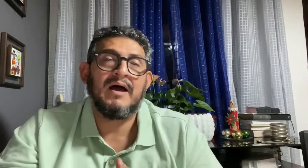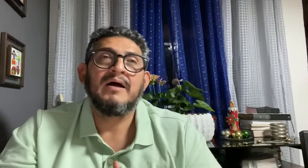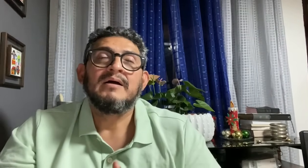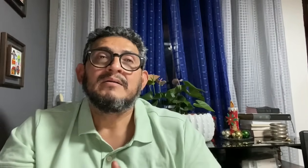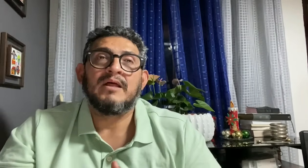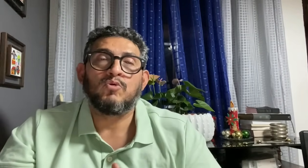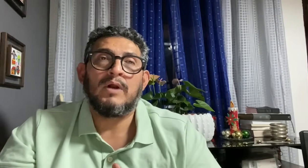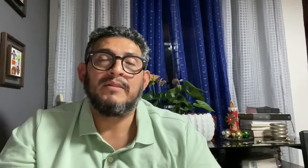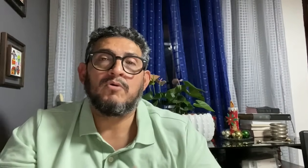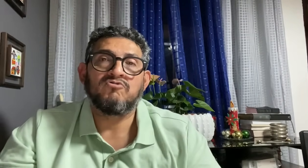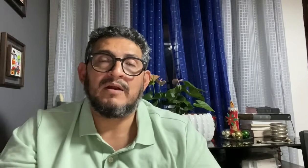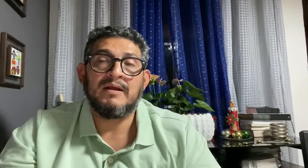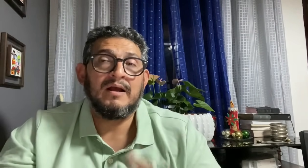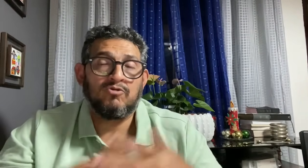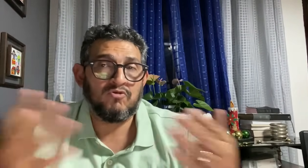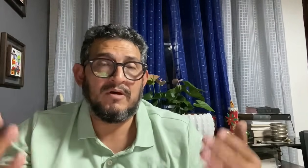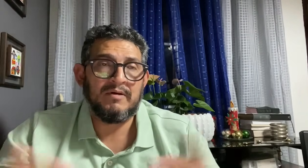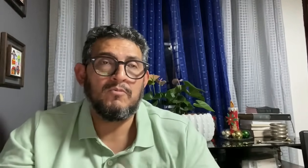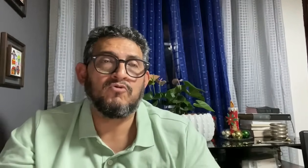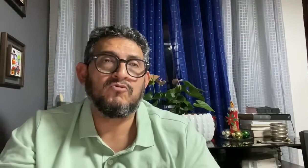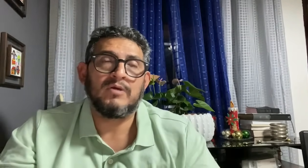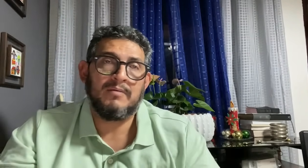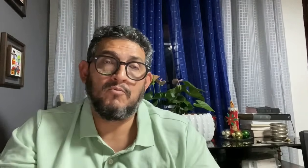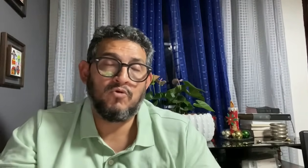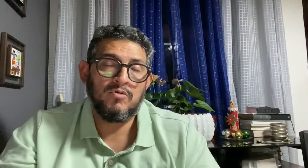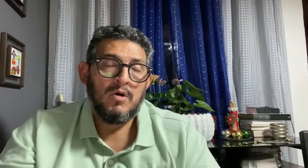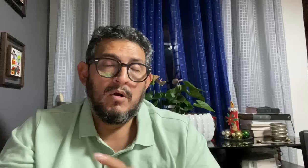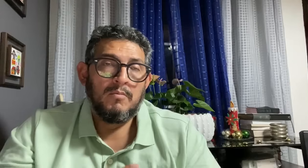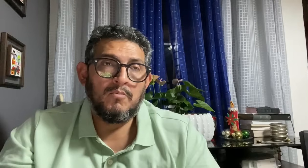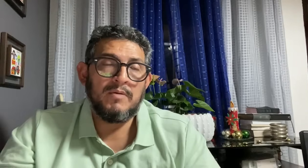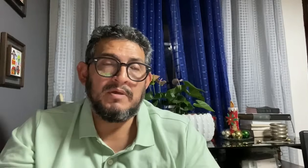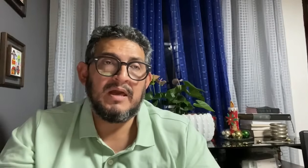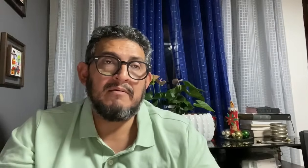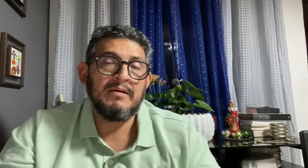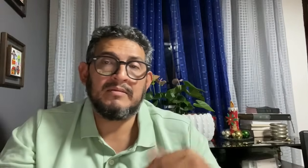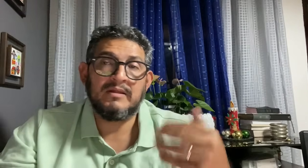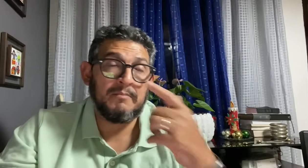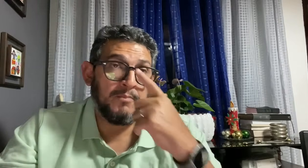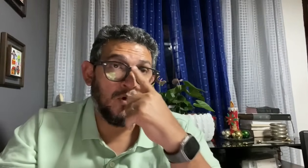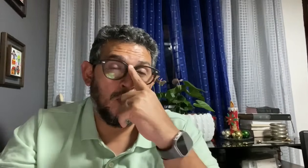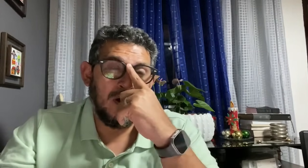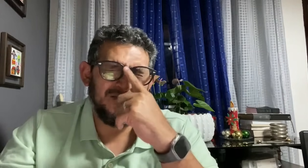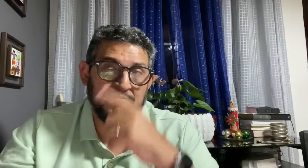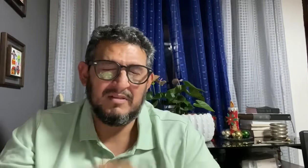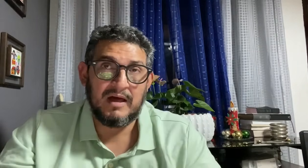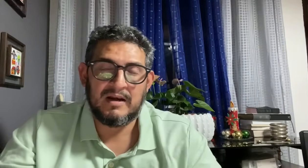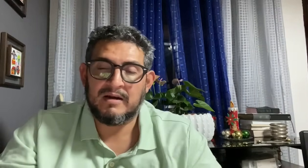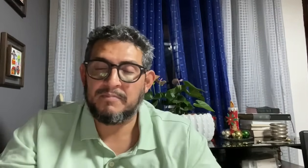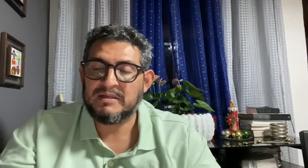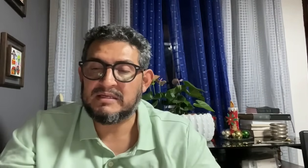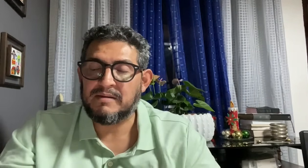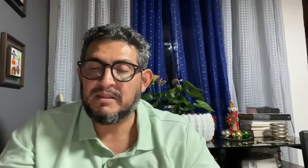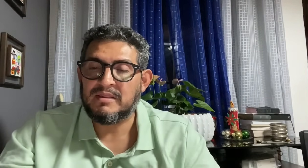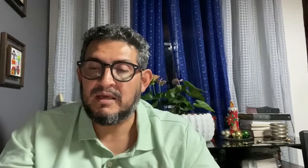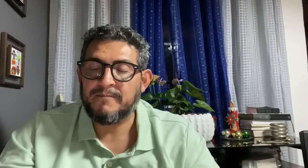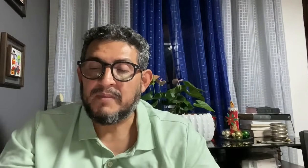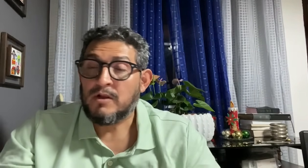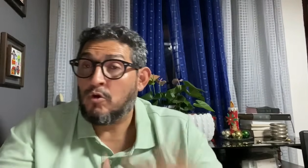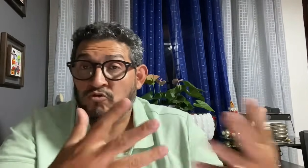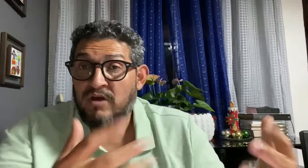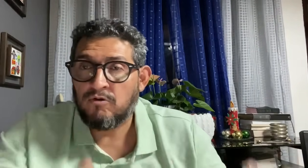belleza natural de Costa Rica, que todos sabemos que es muy, muy envidiable, ni tampoco a visitar